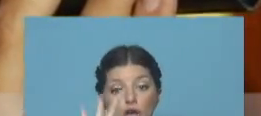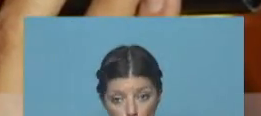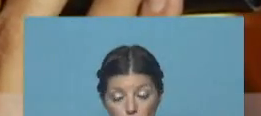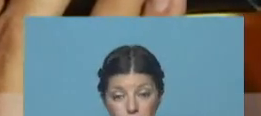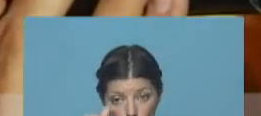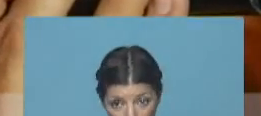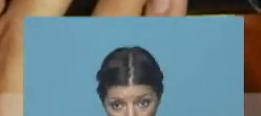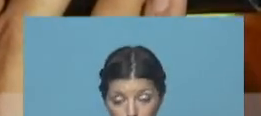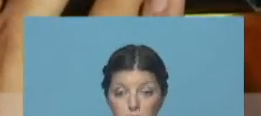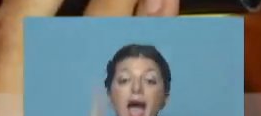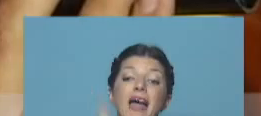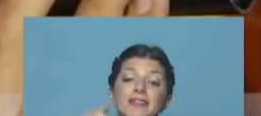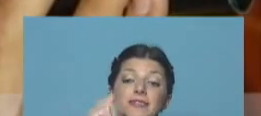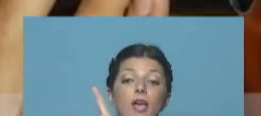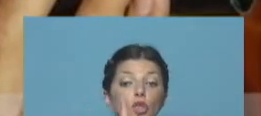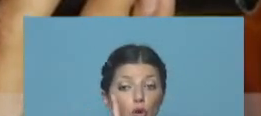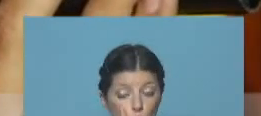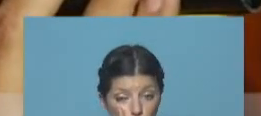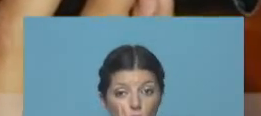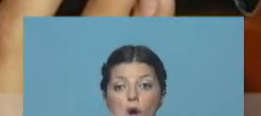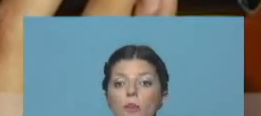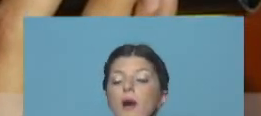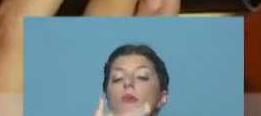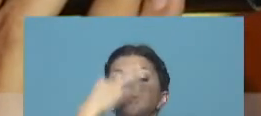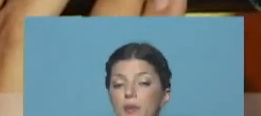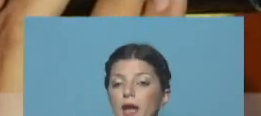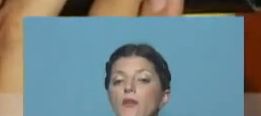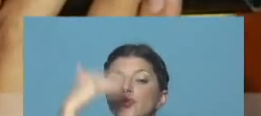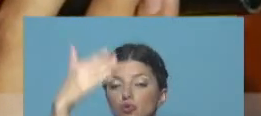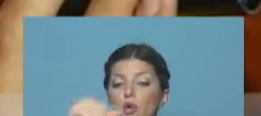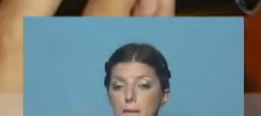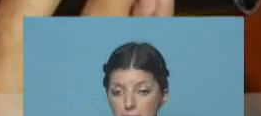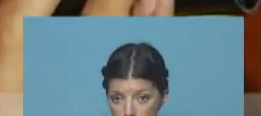pasar el 16 de julio va a definir el destino de este país